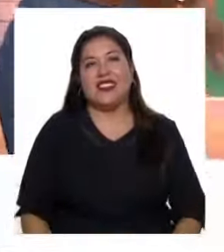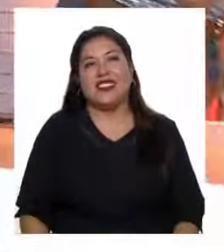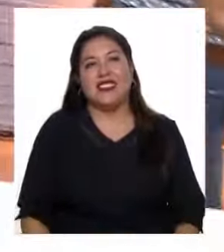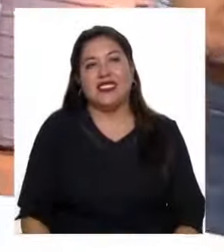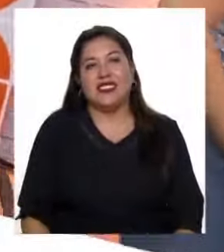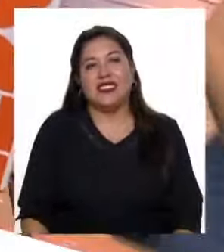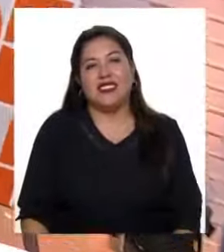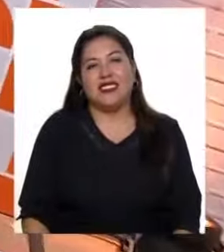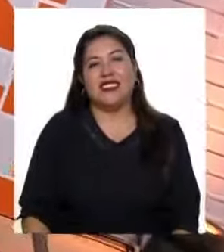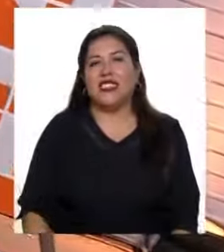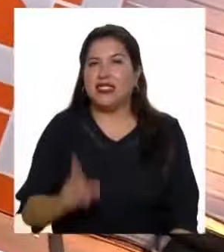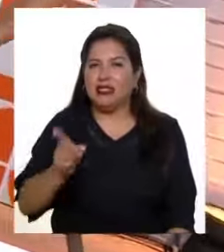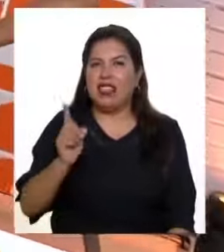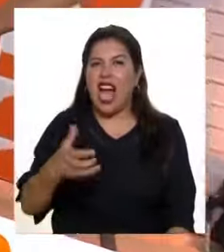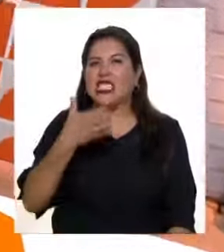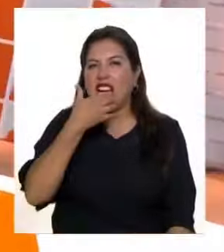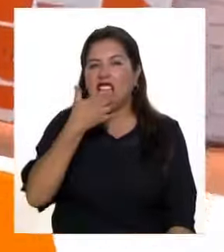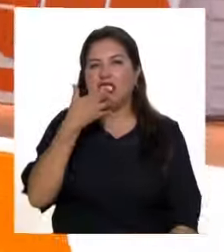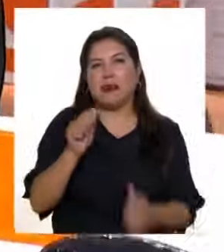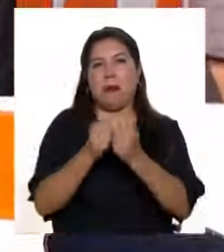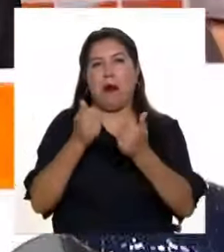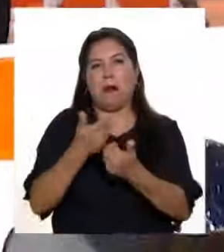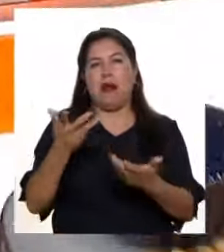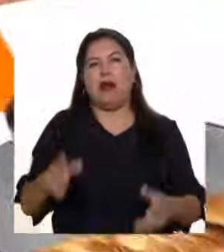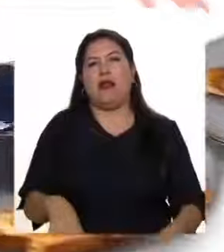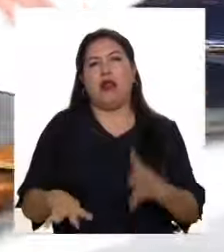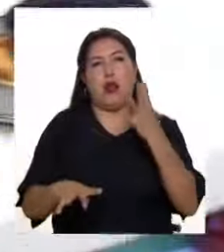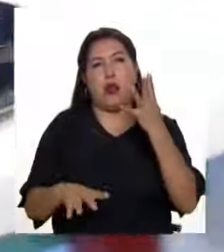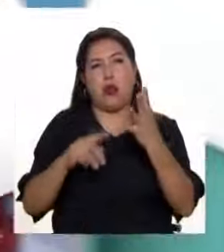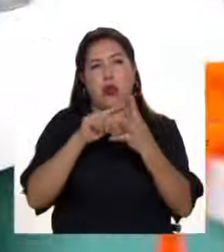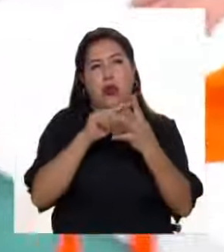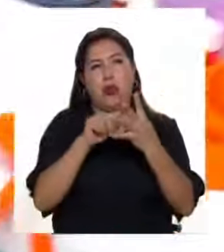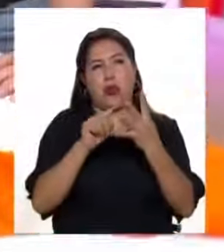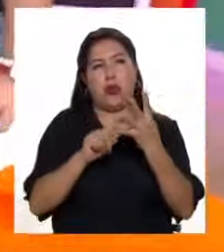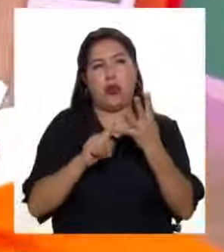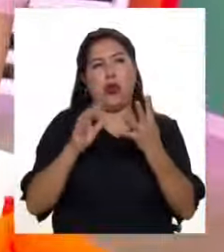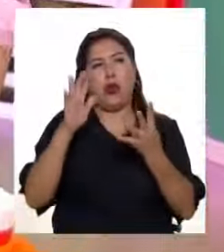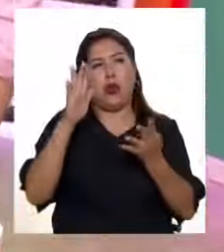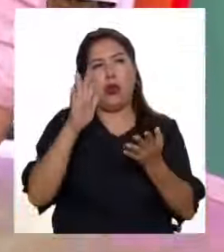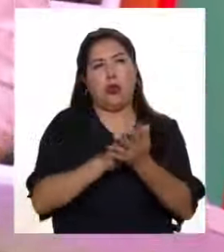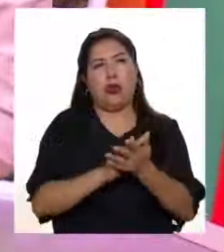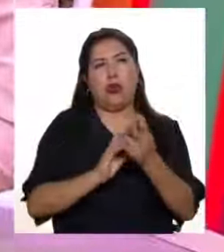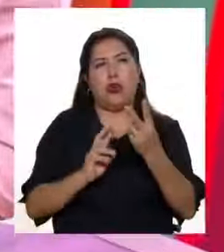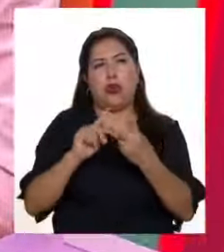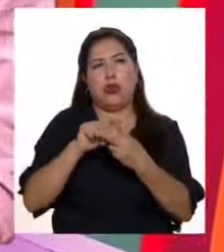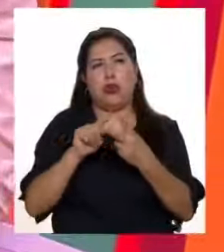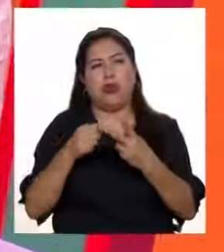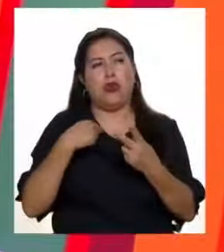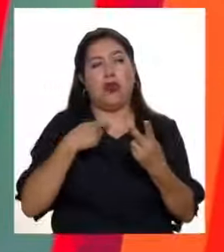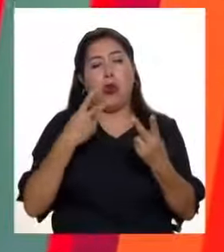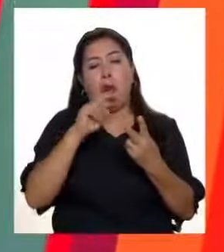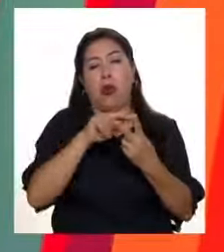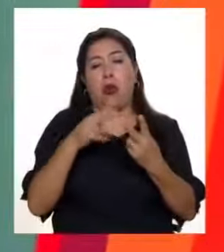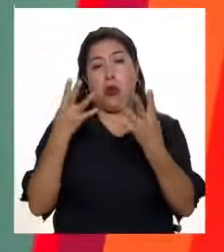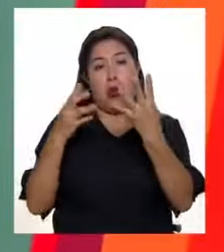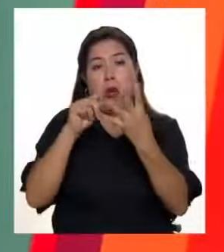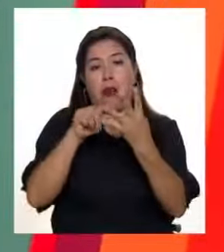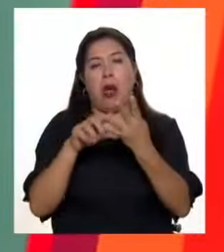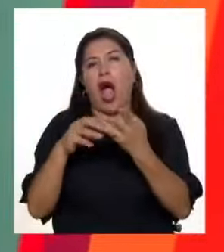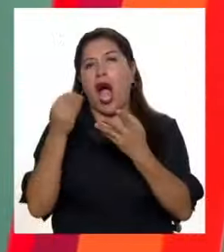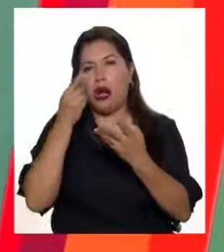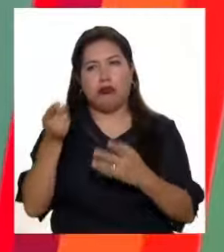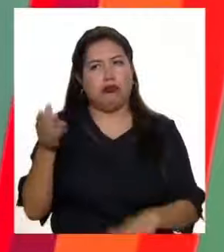Y tú te sigues comiendo la tostada. No. Mira, acá habían 4, ahora hay 2. No, pero yo no me comí eso, ¿eh? Yo no me comí eso. Ay, qué. Muy